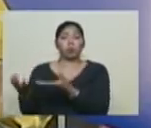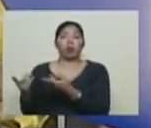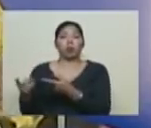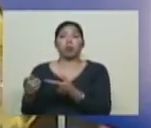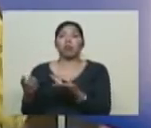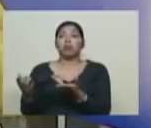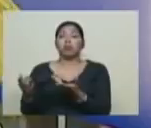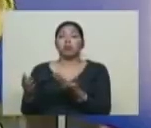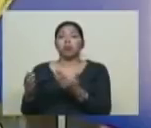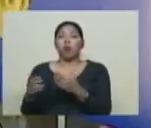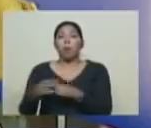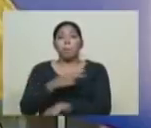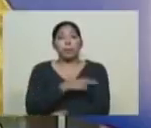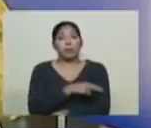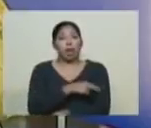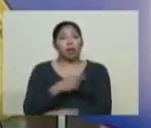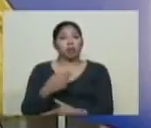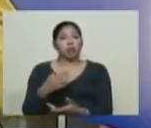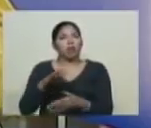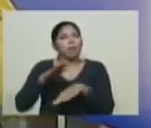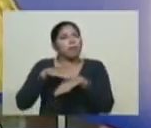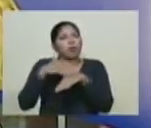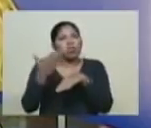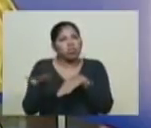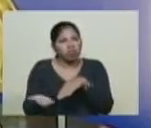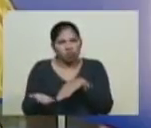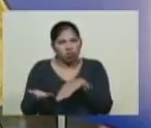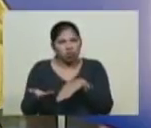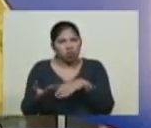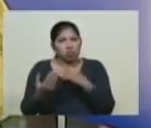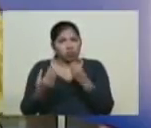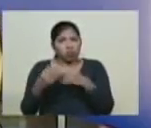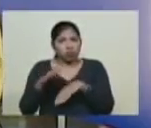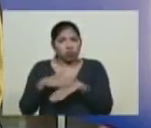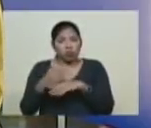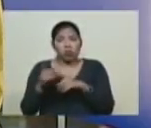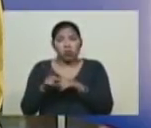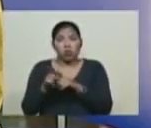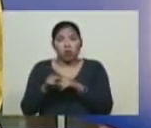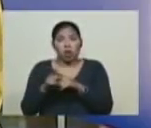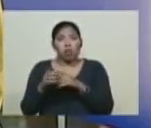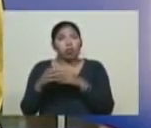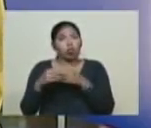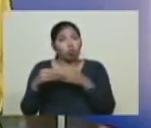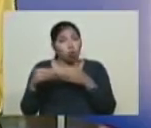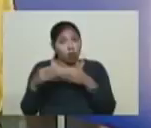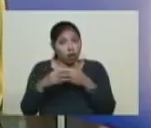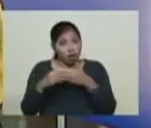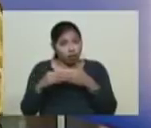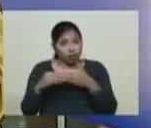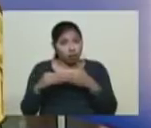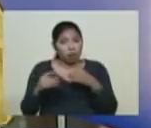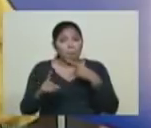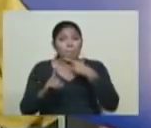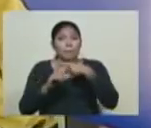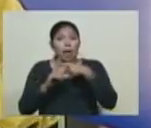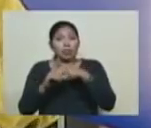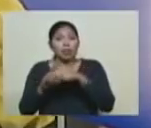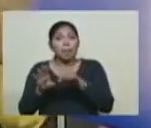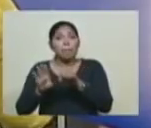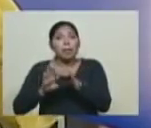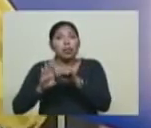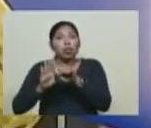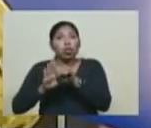qué? Porque también implica inversión en dólares y en petros para